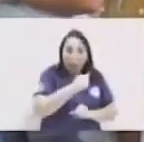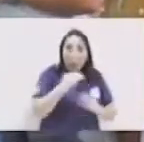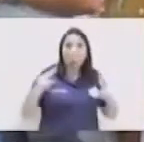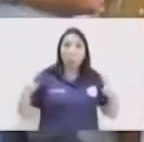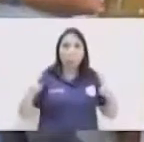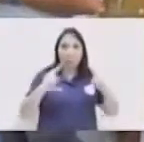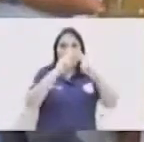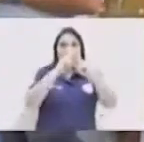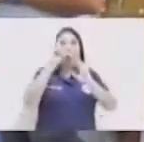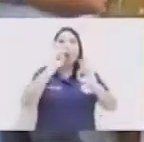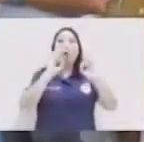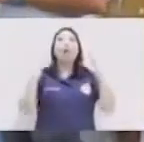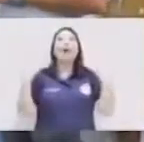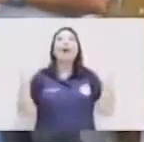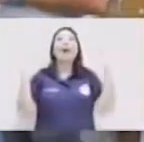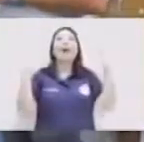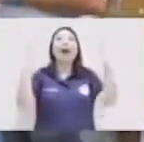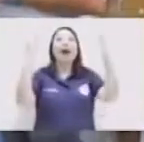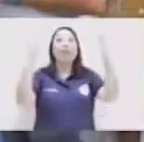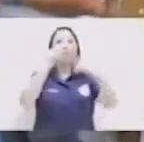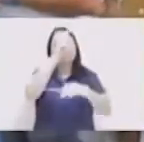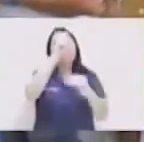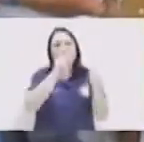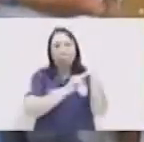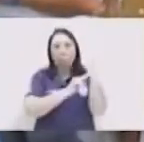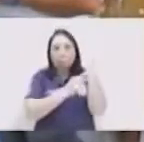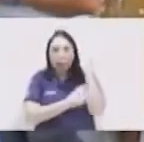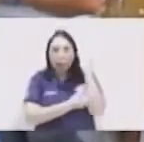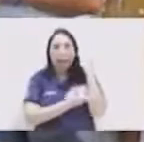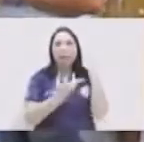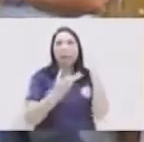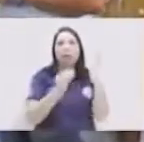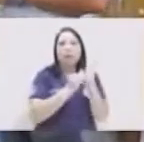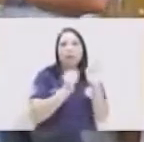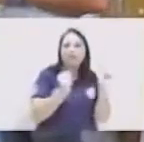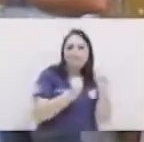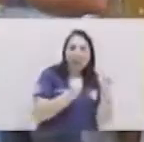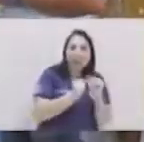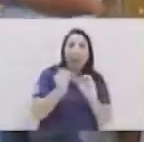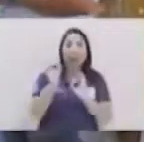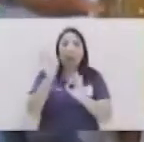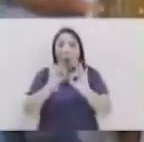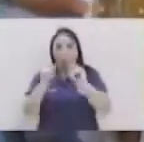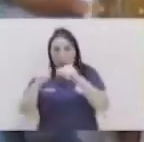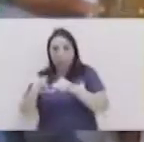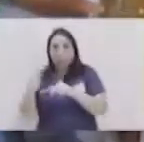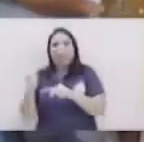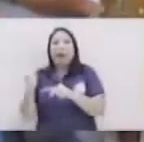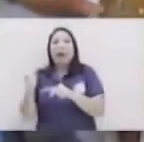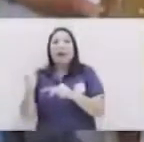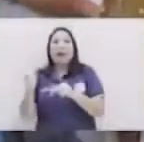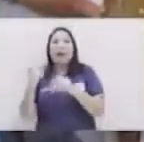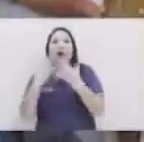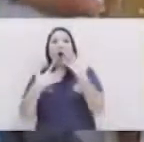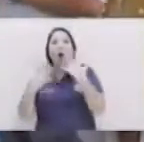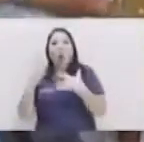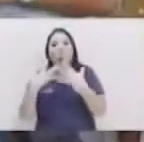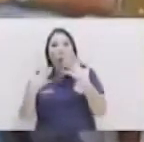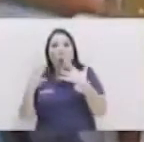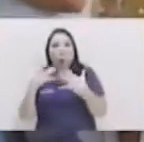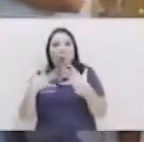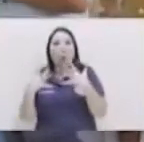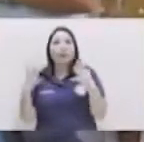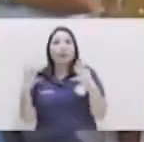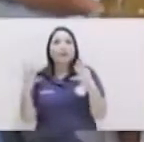a los campos del altiplano, y lo opuesto serían los colores cálidos. Ya más como de